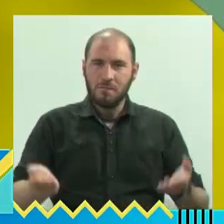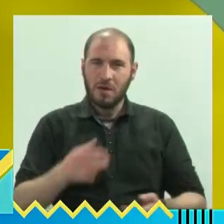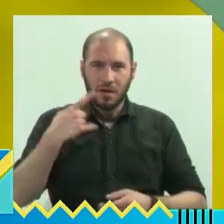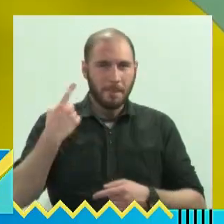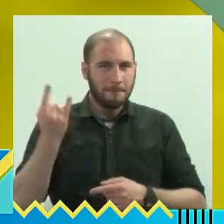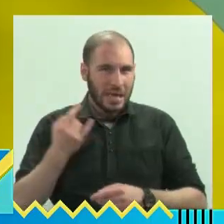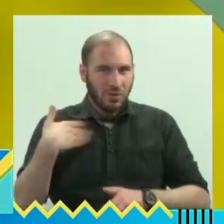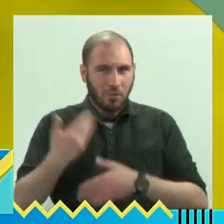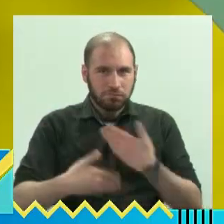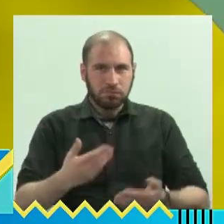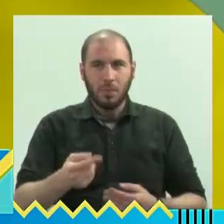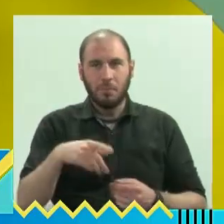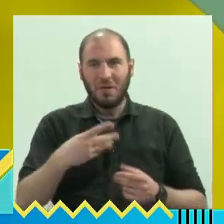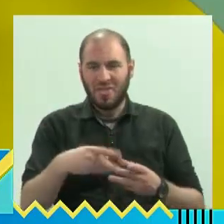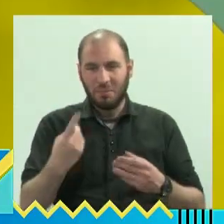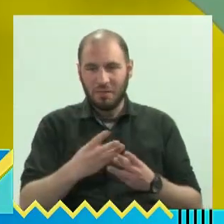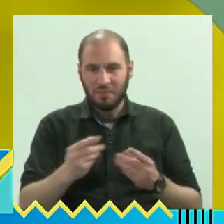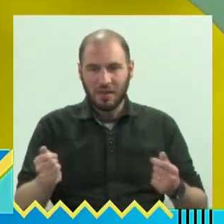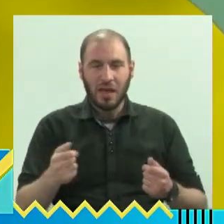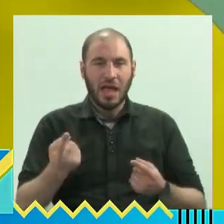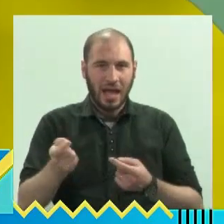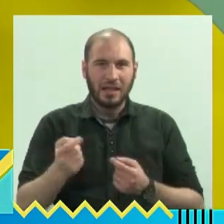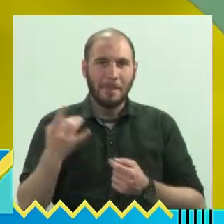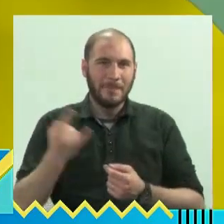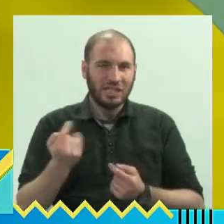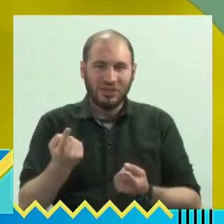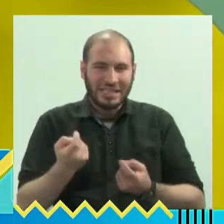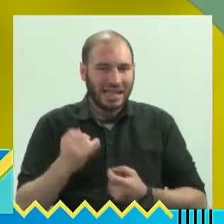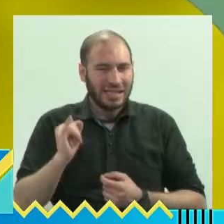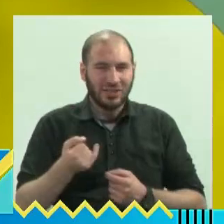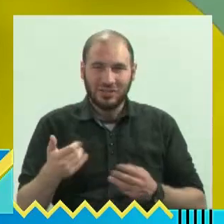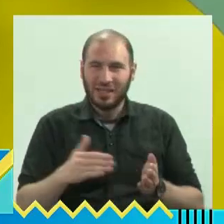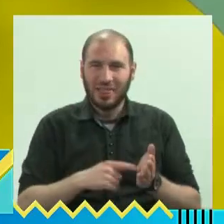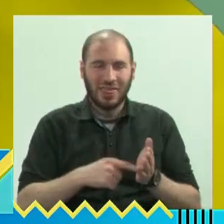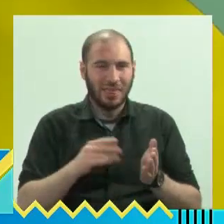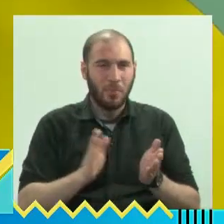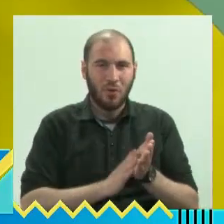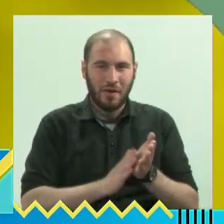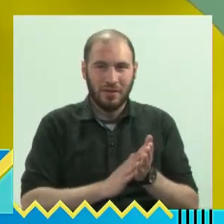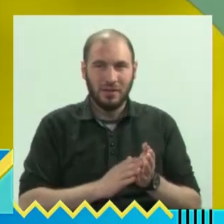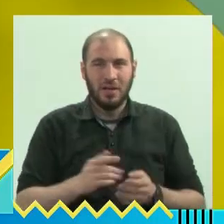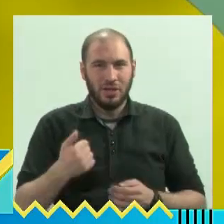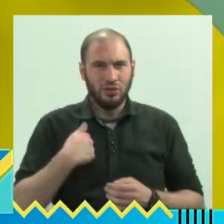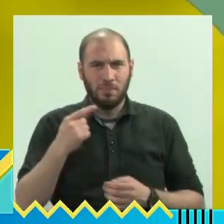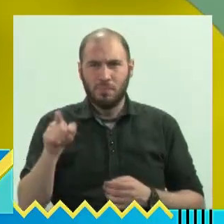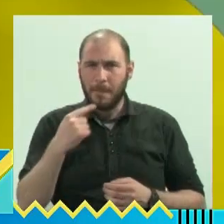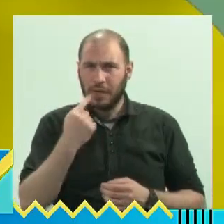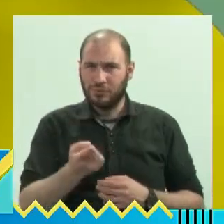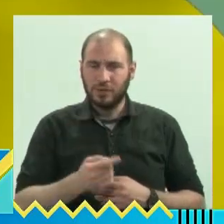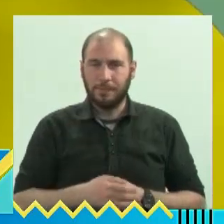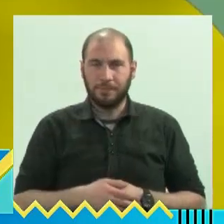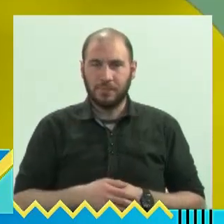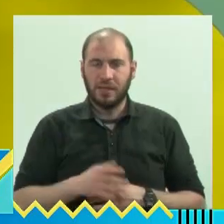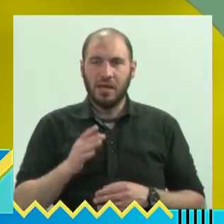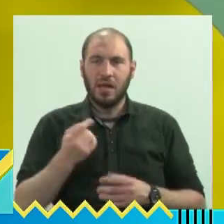Si no, desaparecería, y el mito requiere de esos elementos identificatorios. Por eso hoy cuando preguntabas